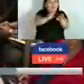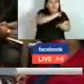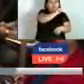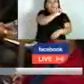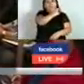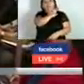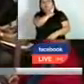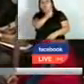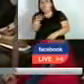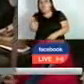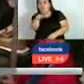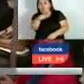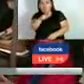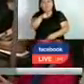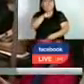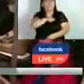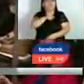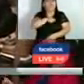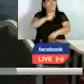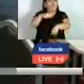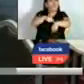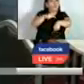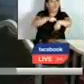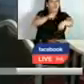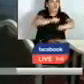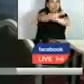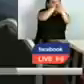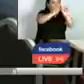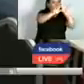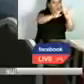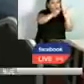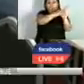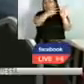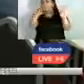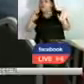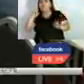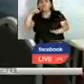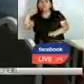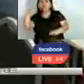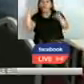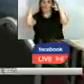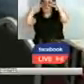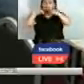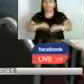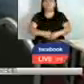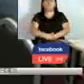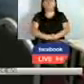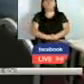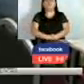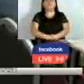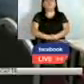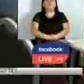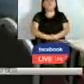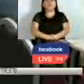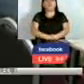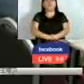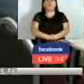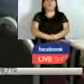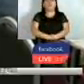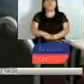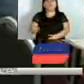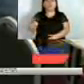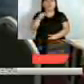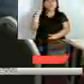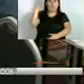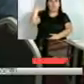voto. Ellas tendrán un horario de 8 de la mañana a 10 de la noche. Ser fieles a